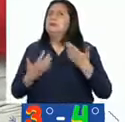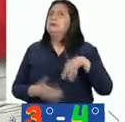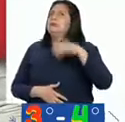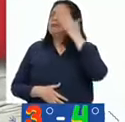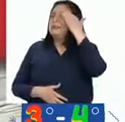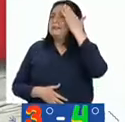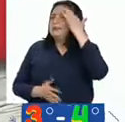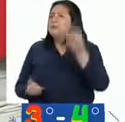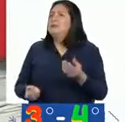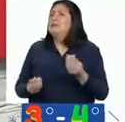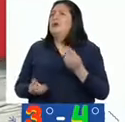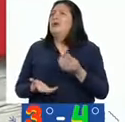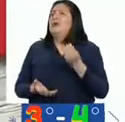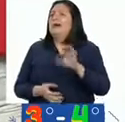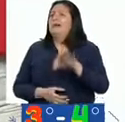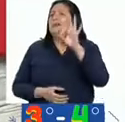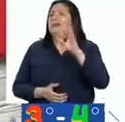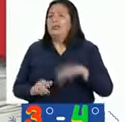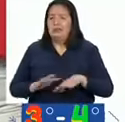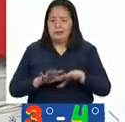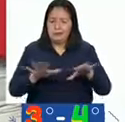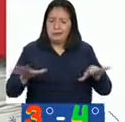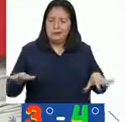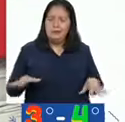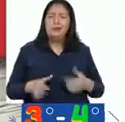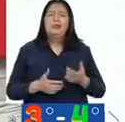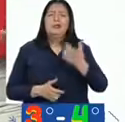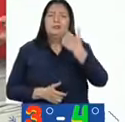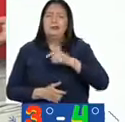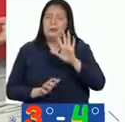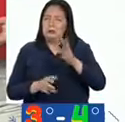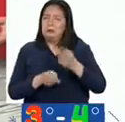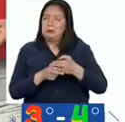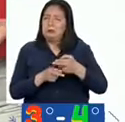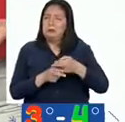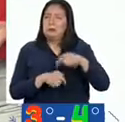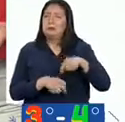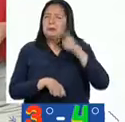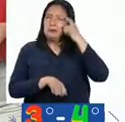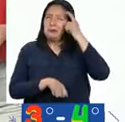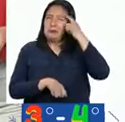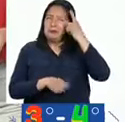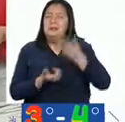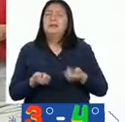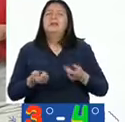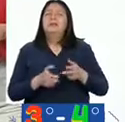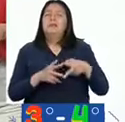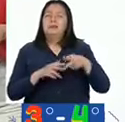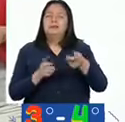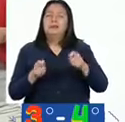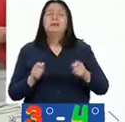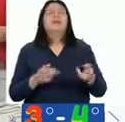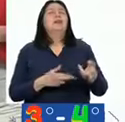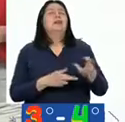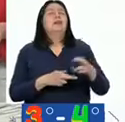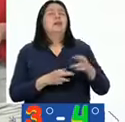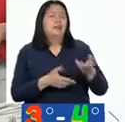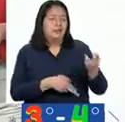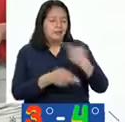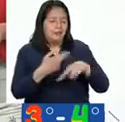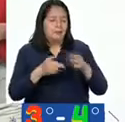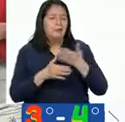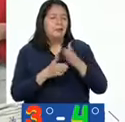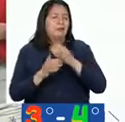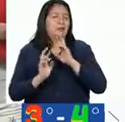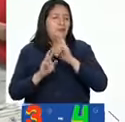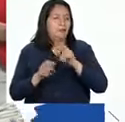identificar nuestro espacio personal? Los dejo pensando unos minutitos en esta pregunta y volvemos para compartir nuestras respuestas después